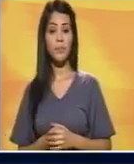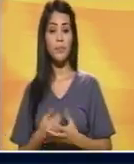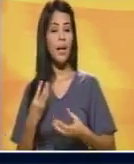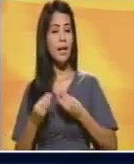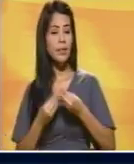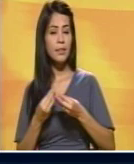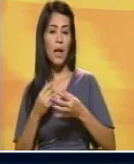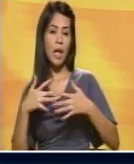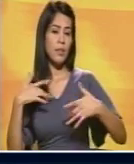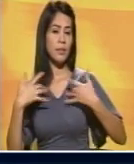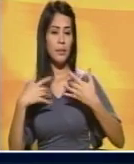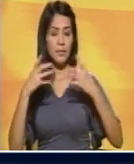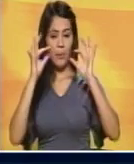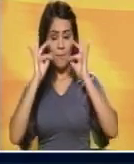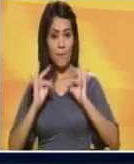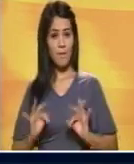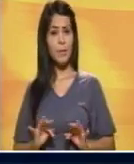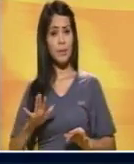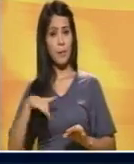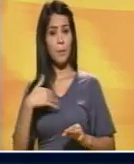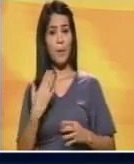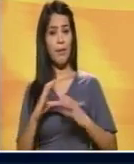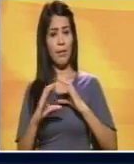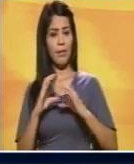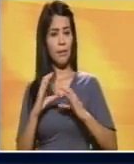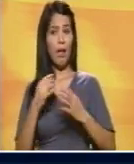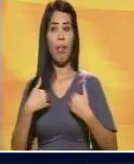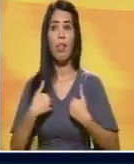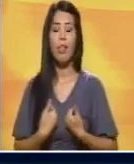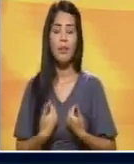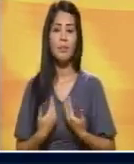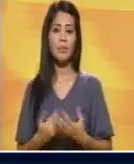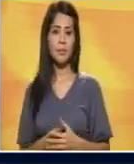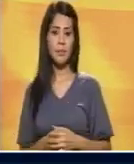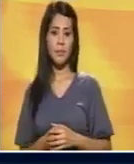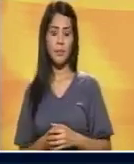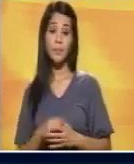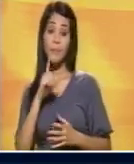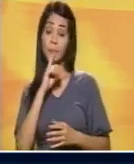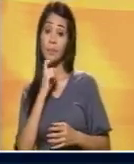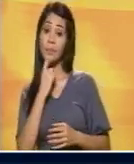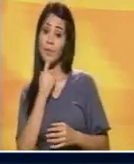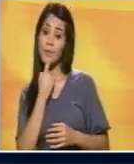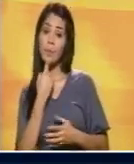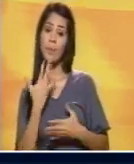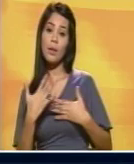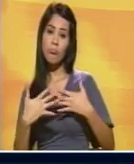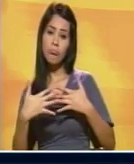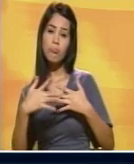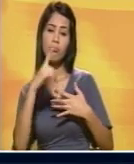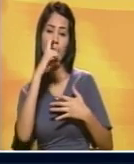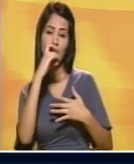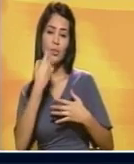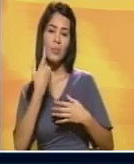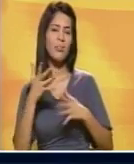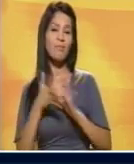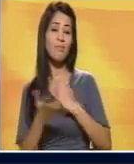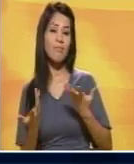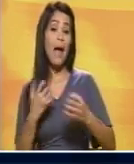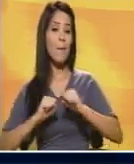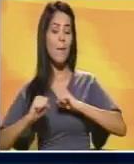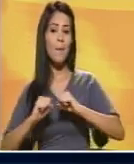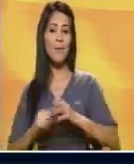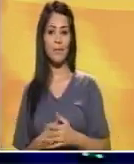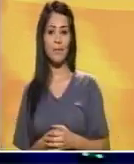algún tipo de actividad física pueda mantener una conversación sin cansarse. El secreto para retardar el envejecimiento está en el movimiento. Soy